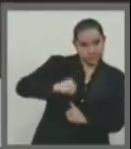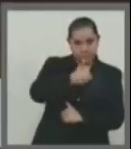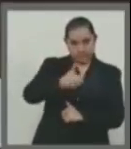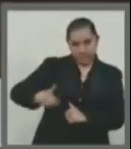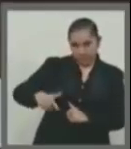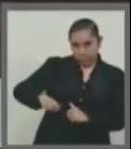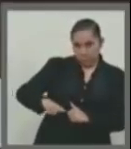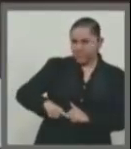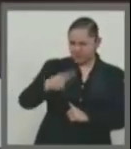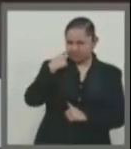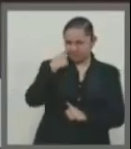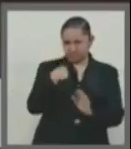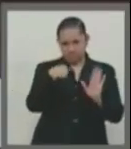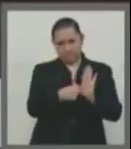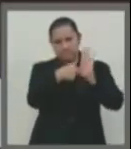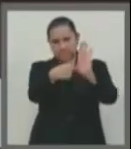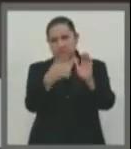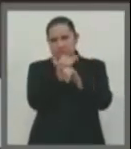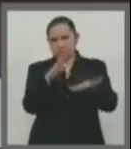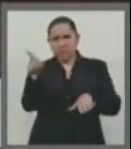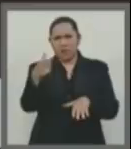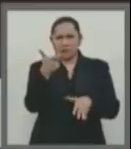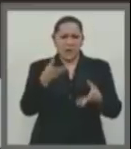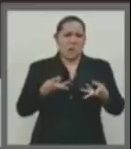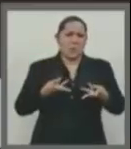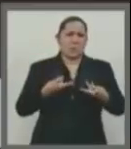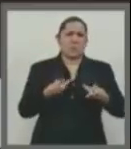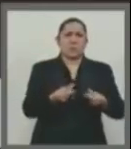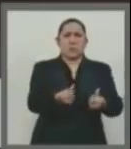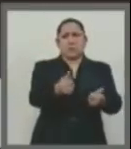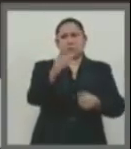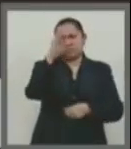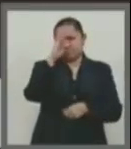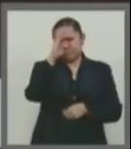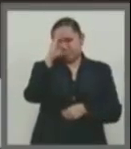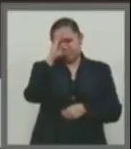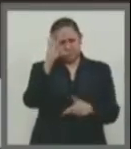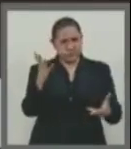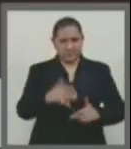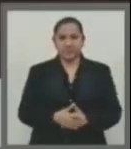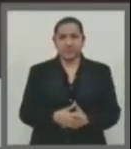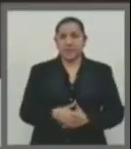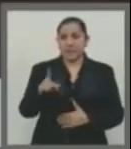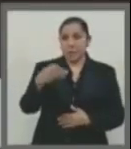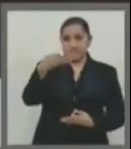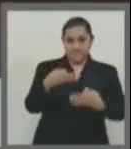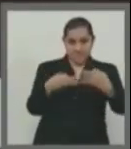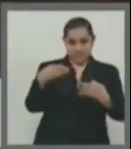los datos del despilfarro. Tenemos ministros de la Corte,